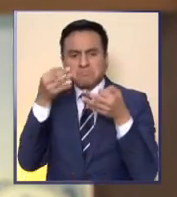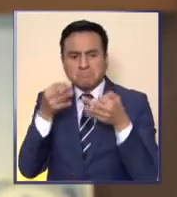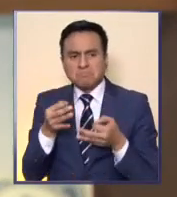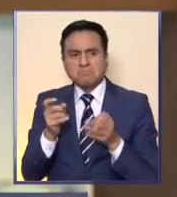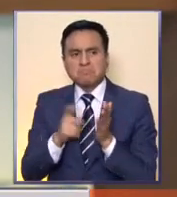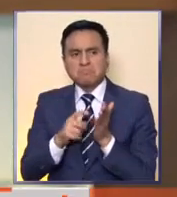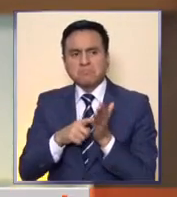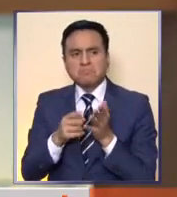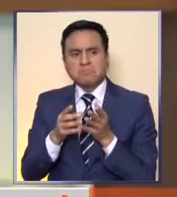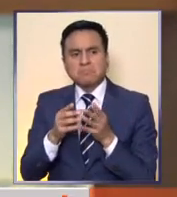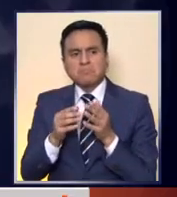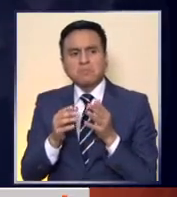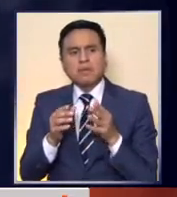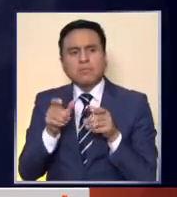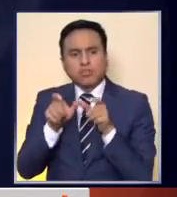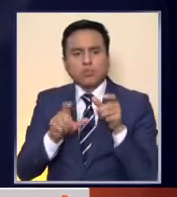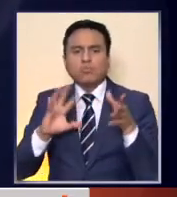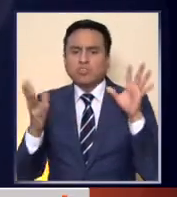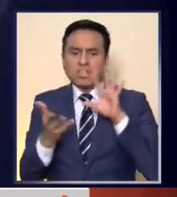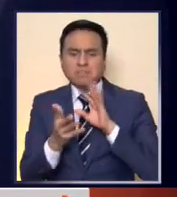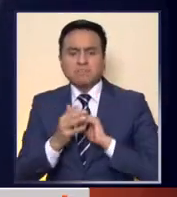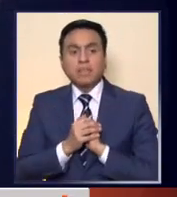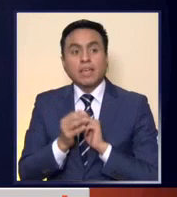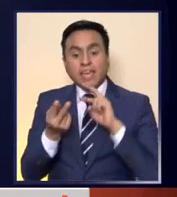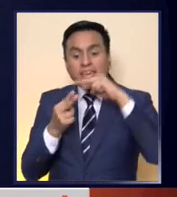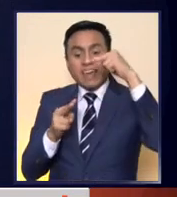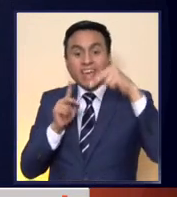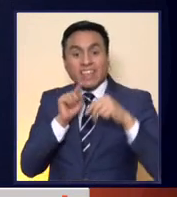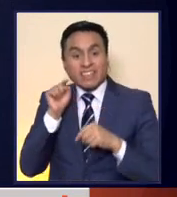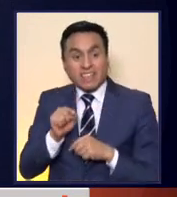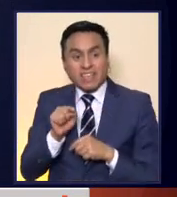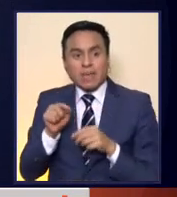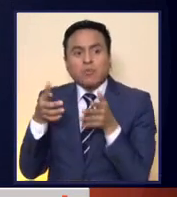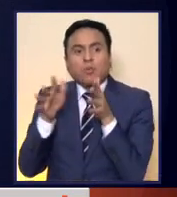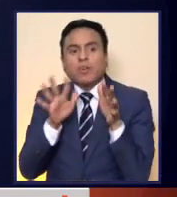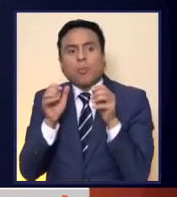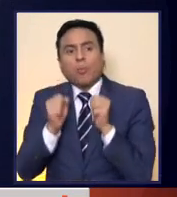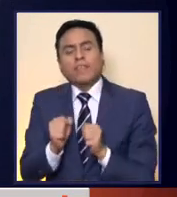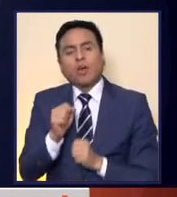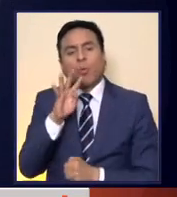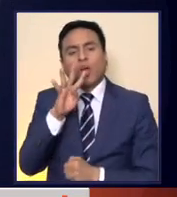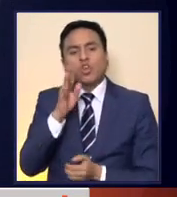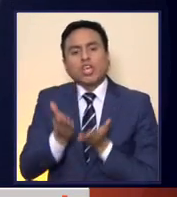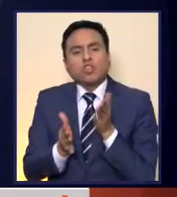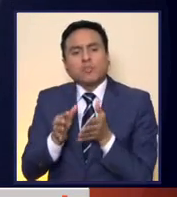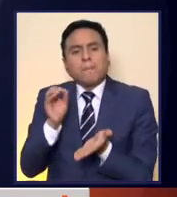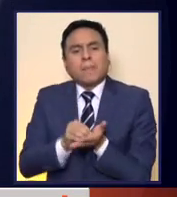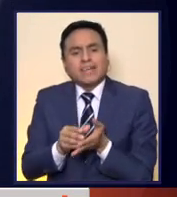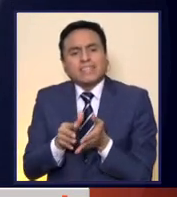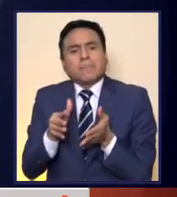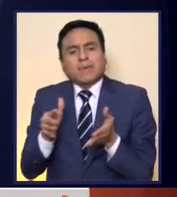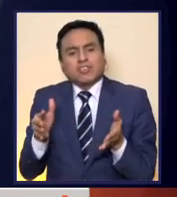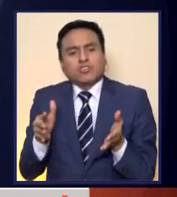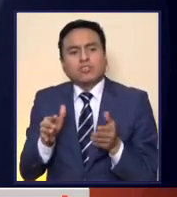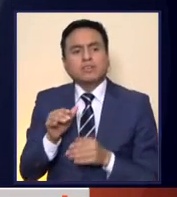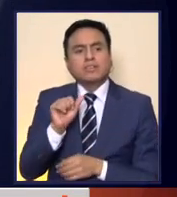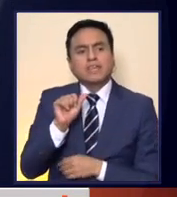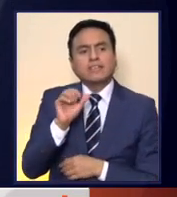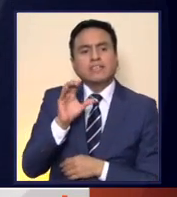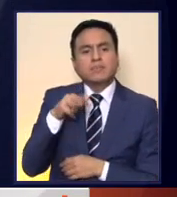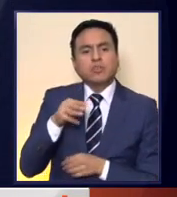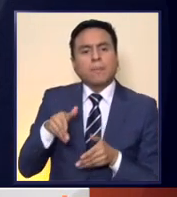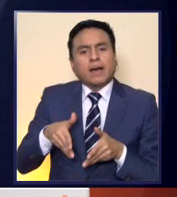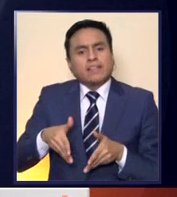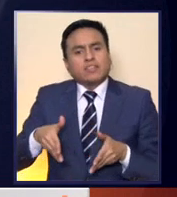nos escape de la población mundial. Quienes porten este gen pueden tener en promedio 4 kilos más de peso, 6 centímetros más de